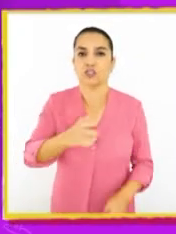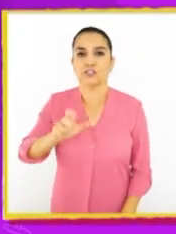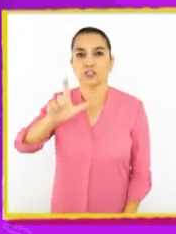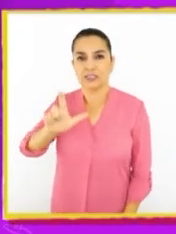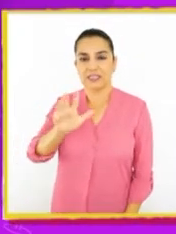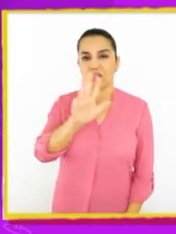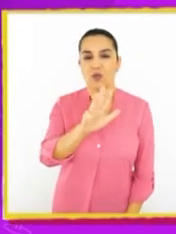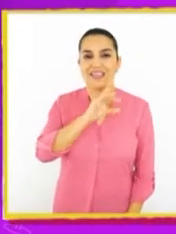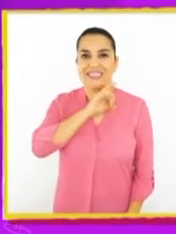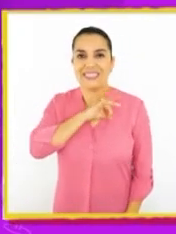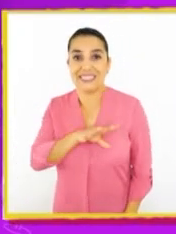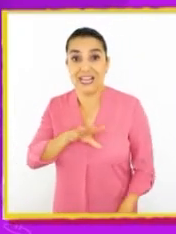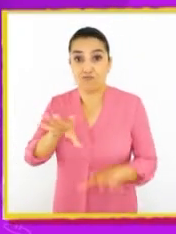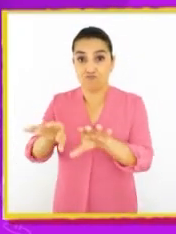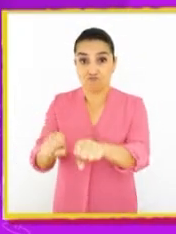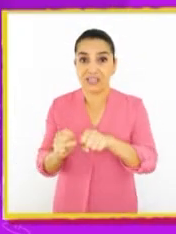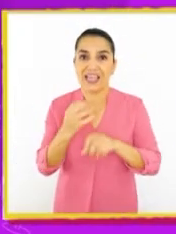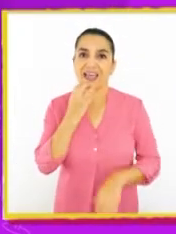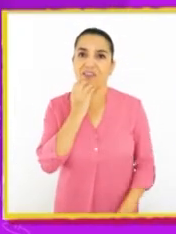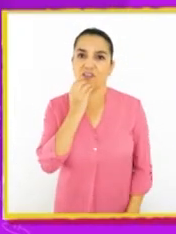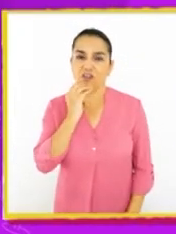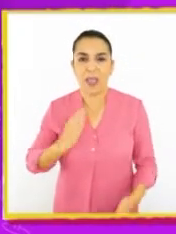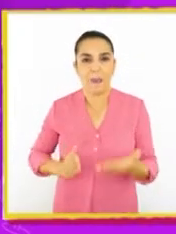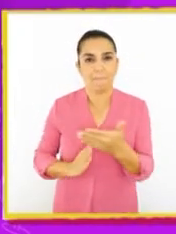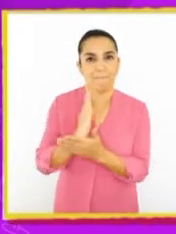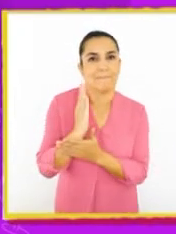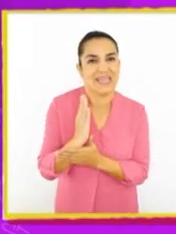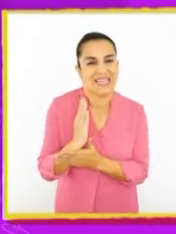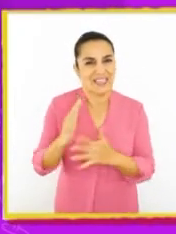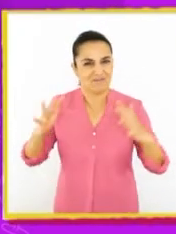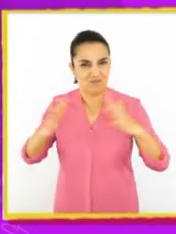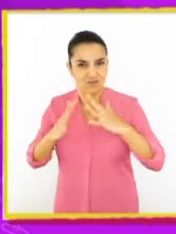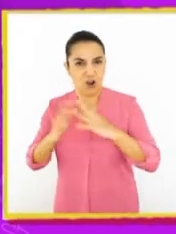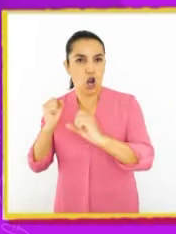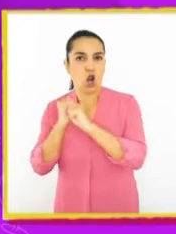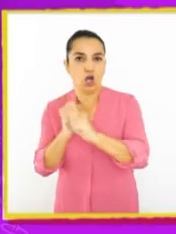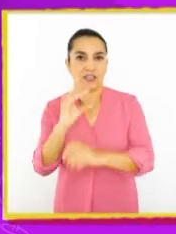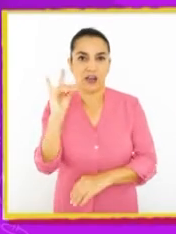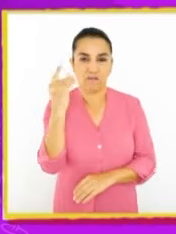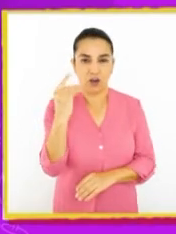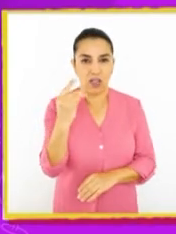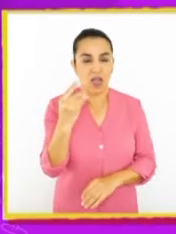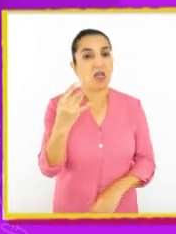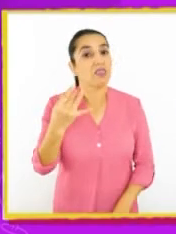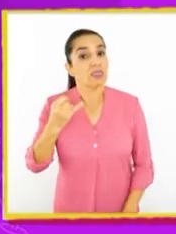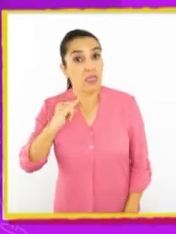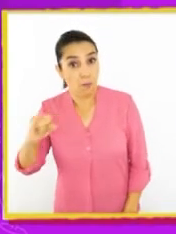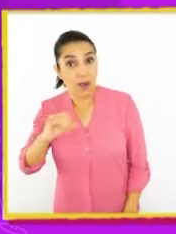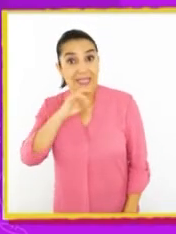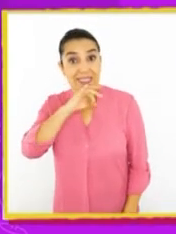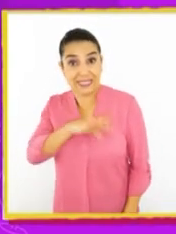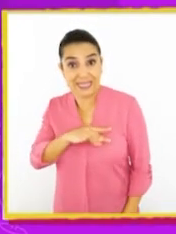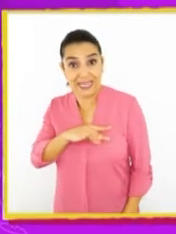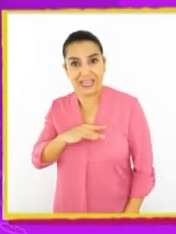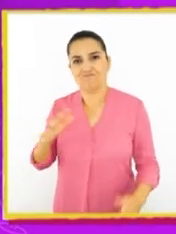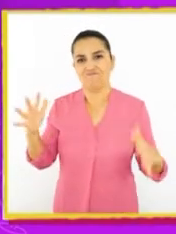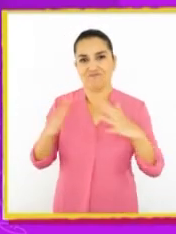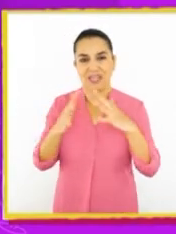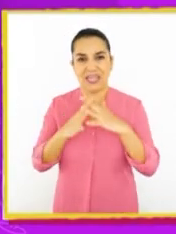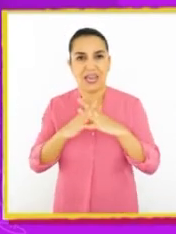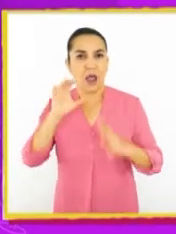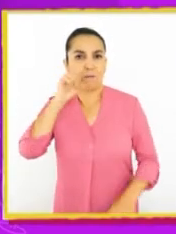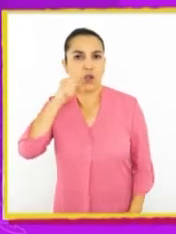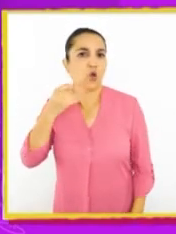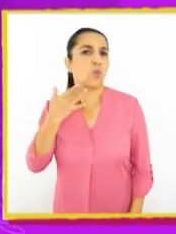En 1879, Chile ocupó Antofagasta y comienza la guerra contra Bolivia. Luego Chile declara la guerra a Perú